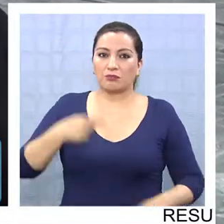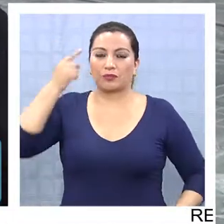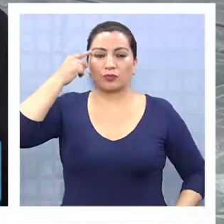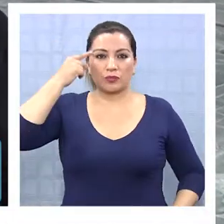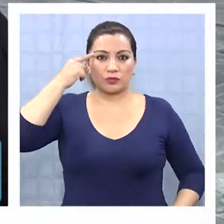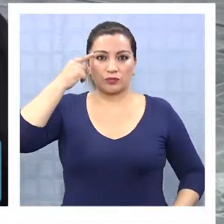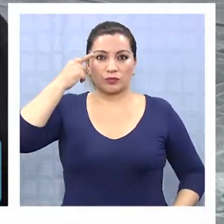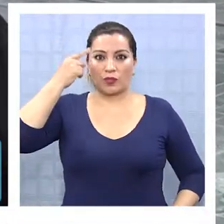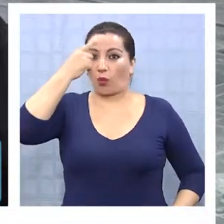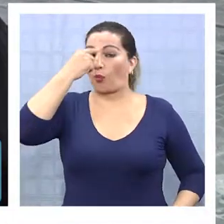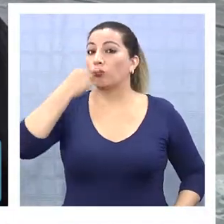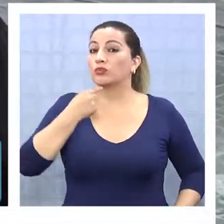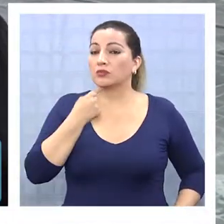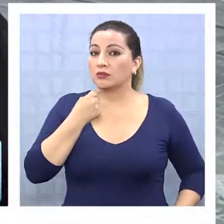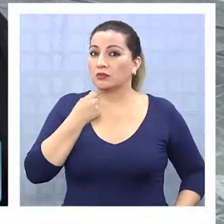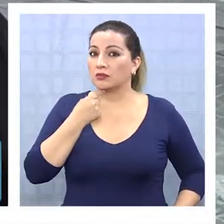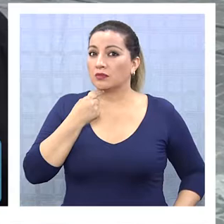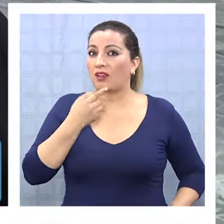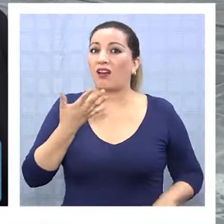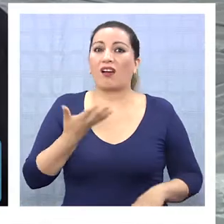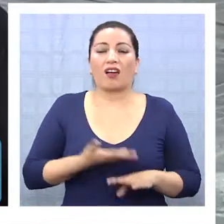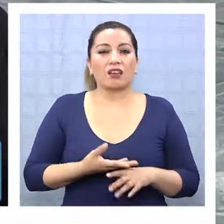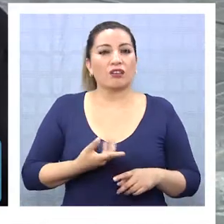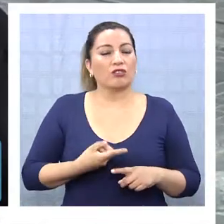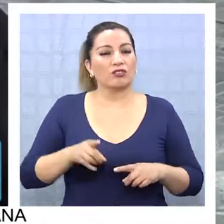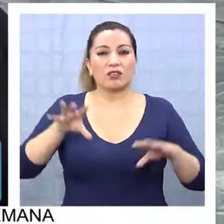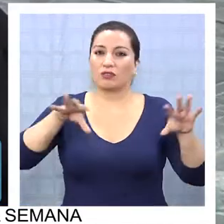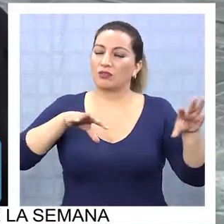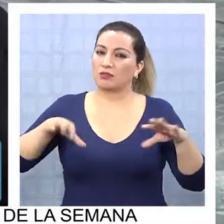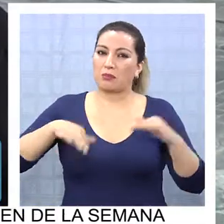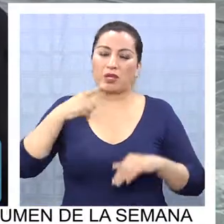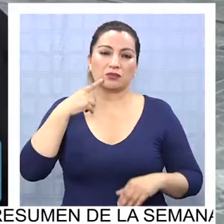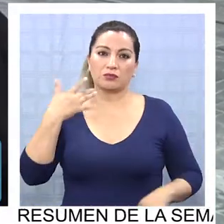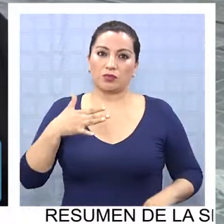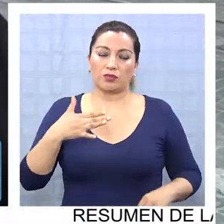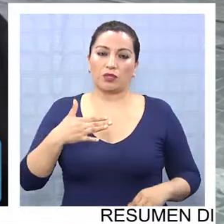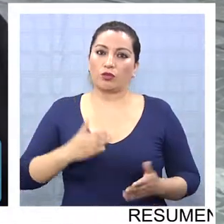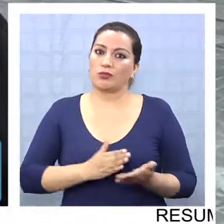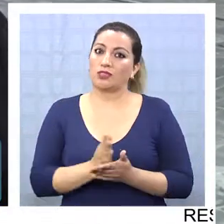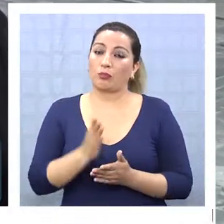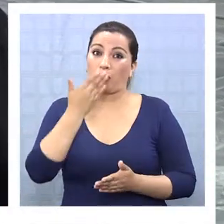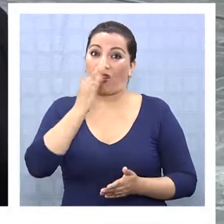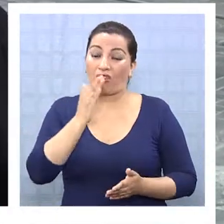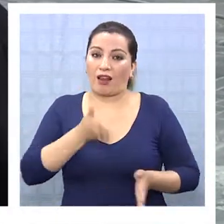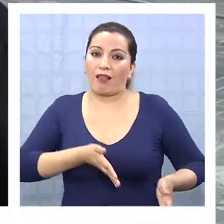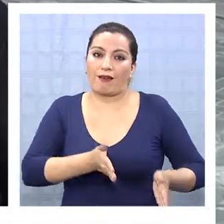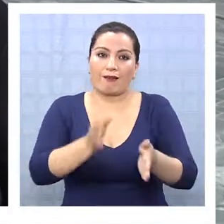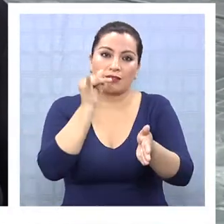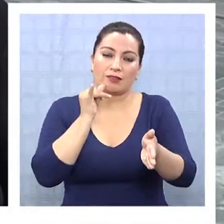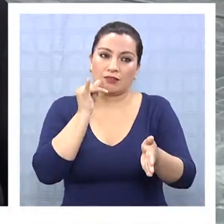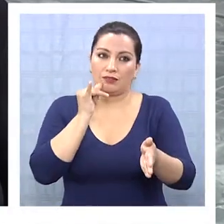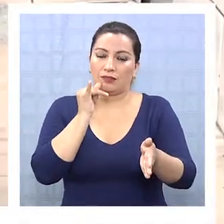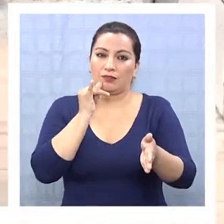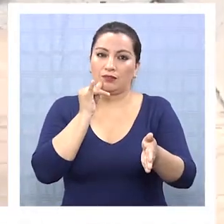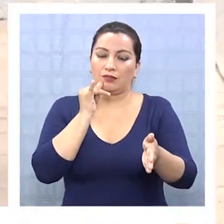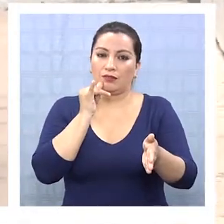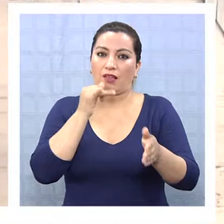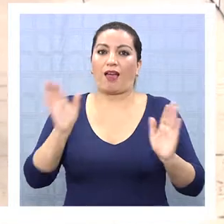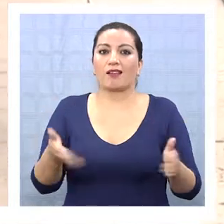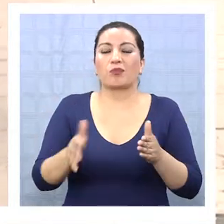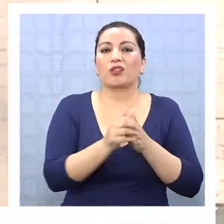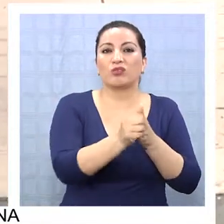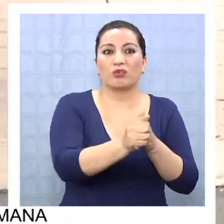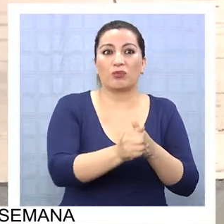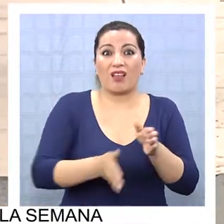pensar en un museo hay otras prioridades, empezando por las calles de Iquique, que nosotros fomentamos el